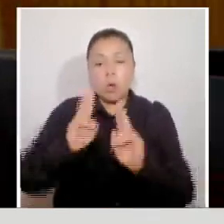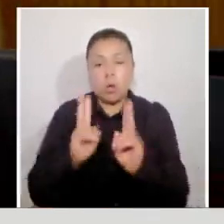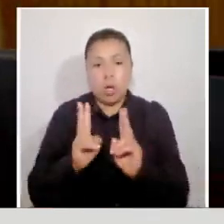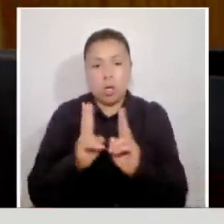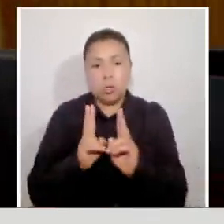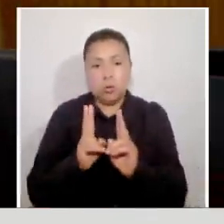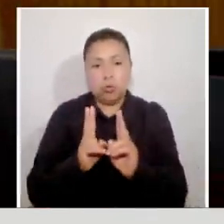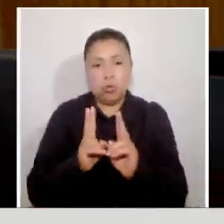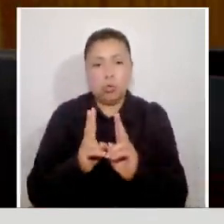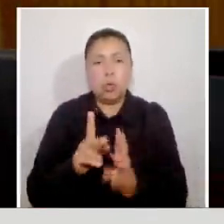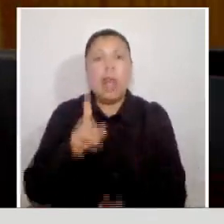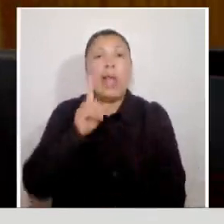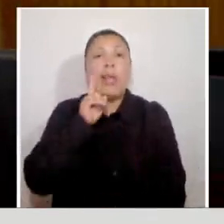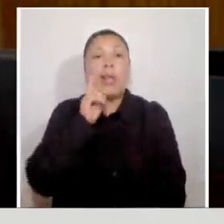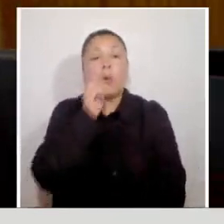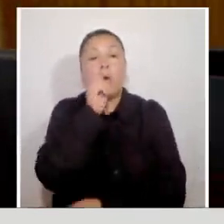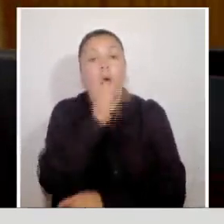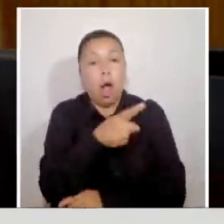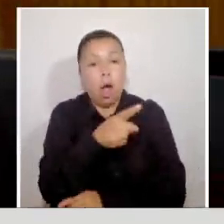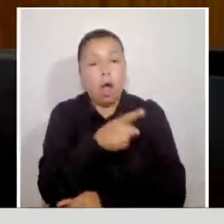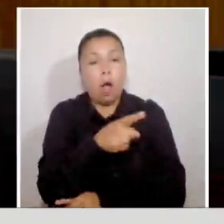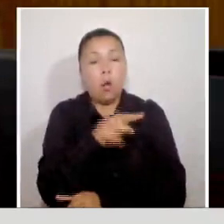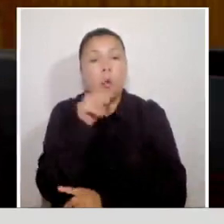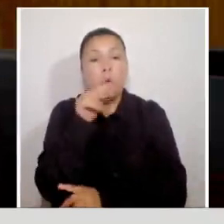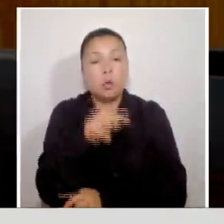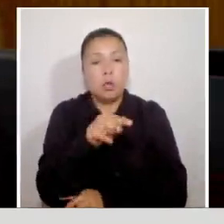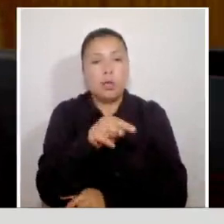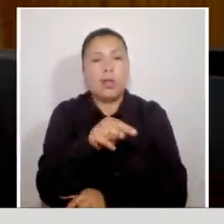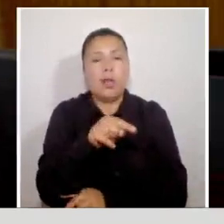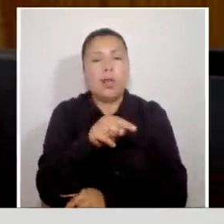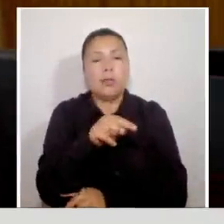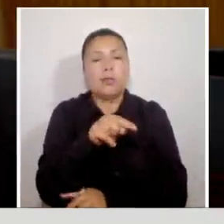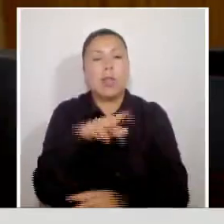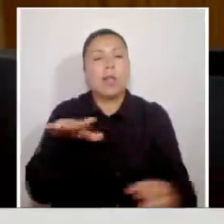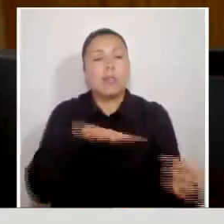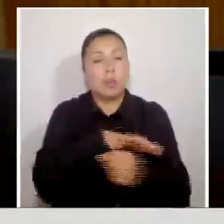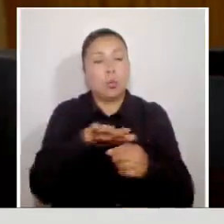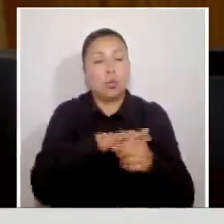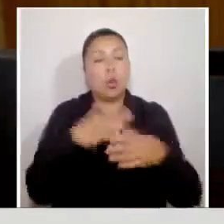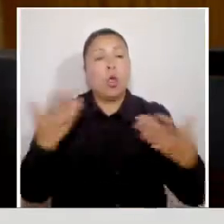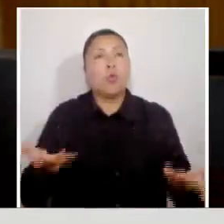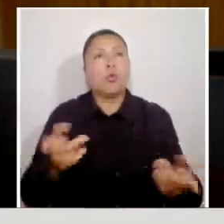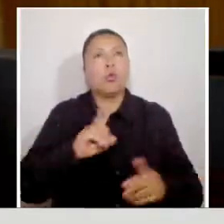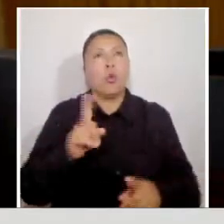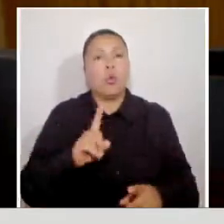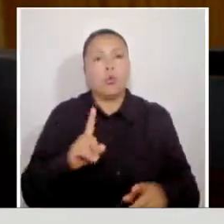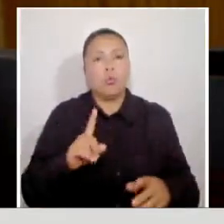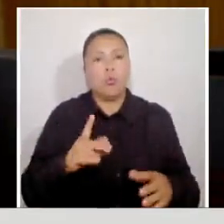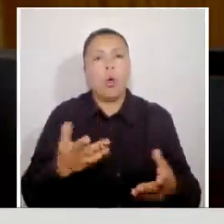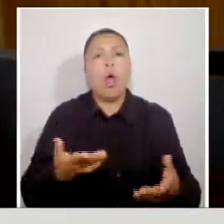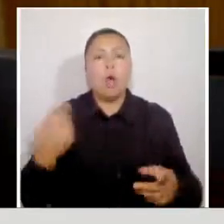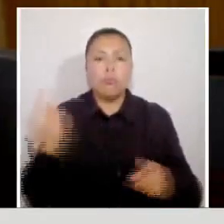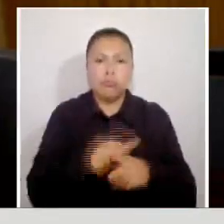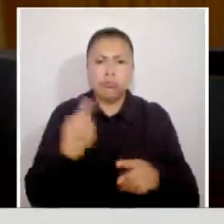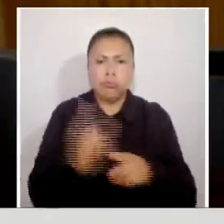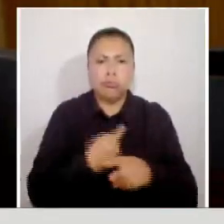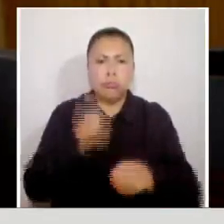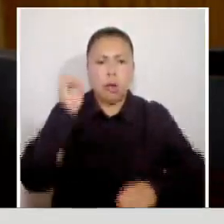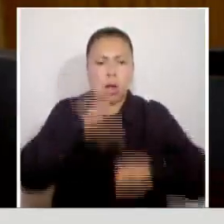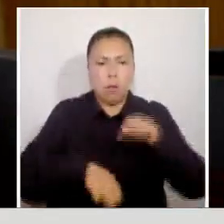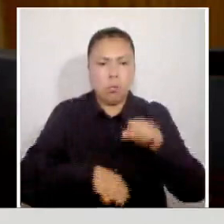quien es acusado de este accionar por lo tanto no es menor lo que estamos aprobando si